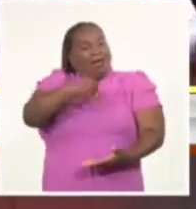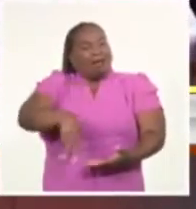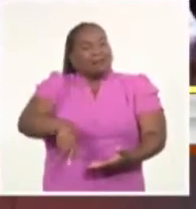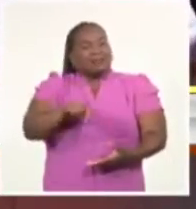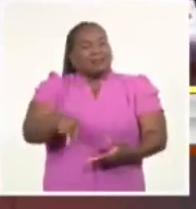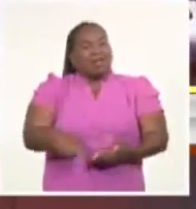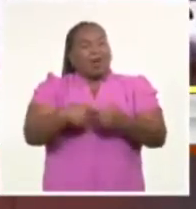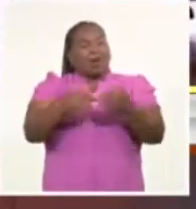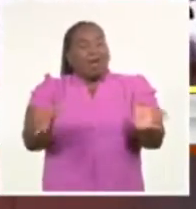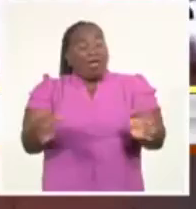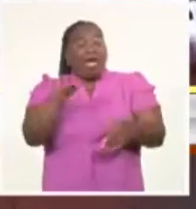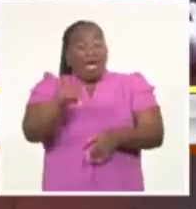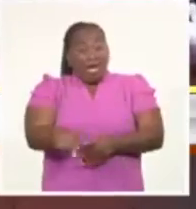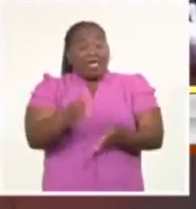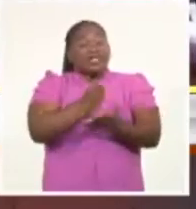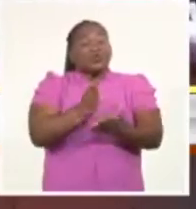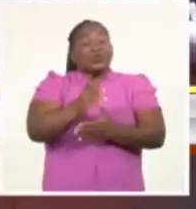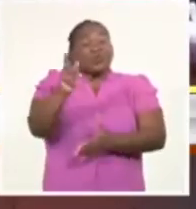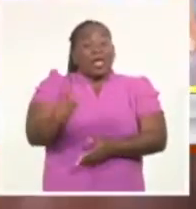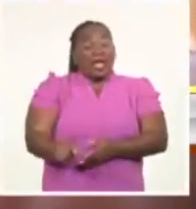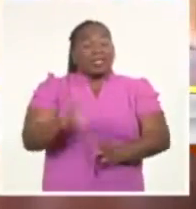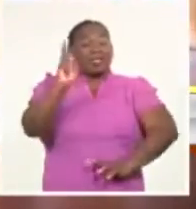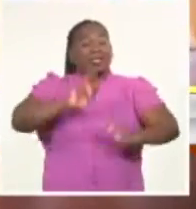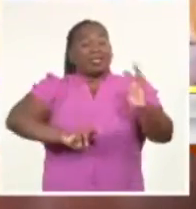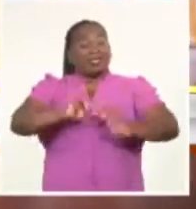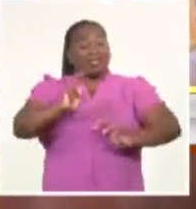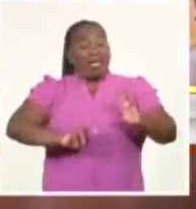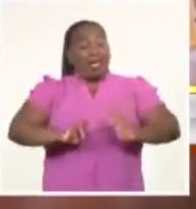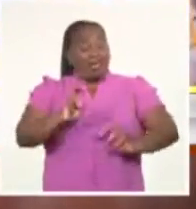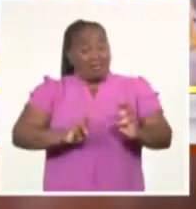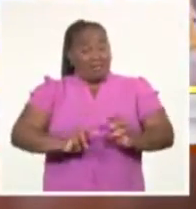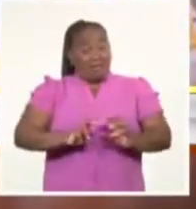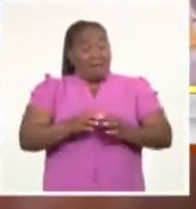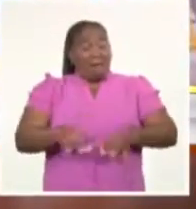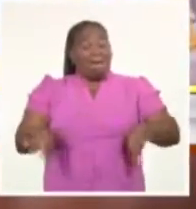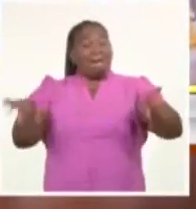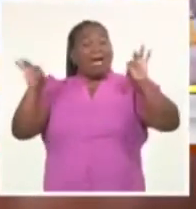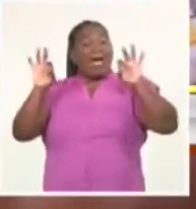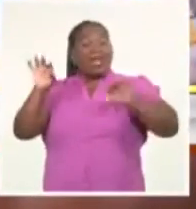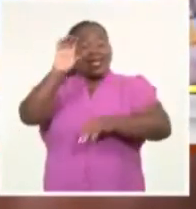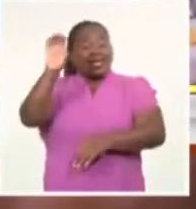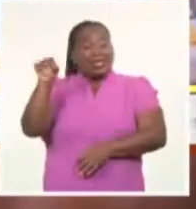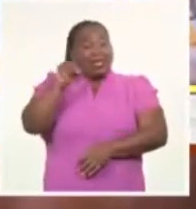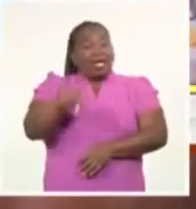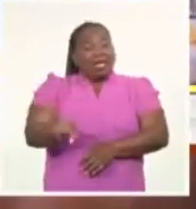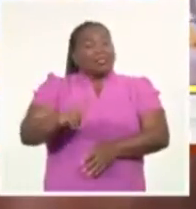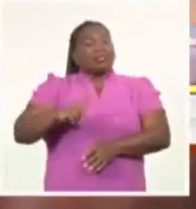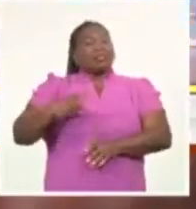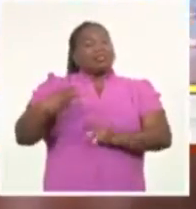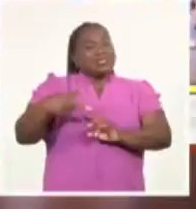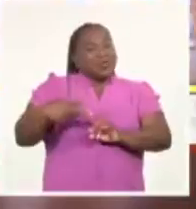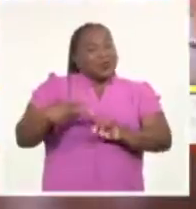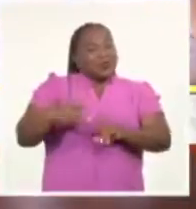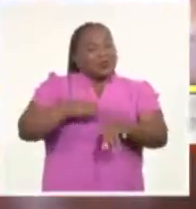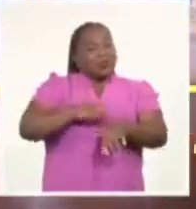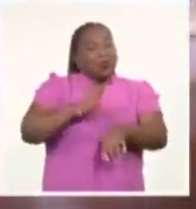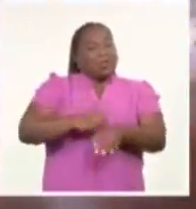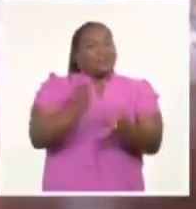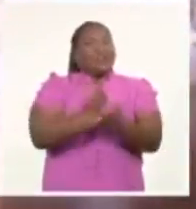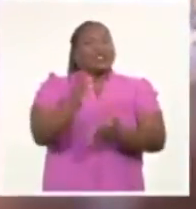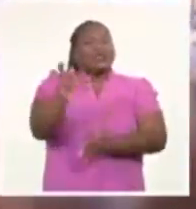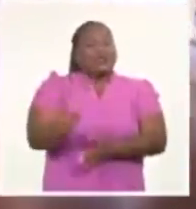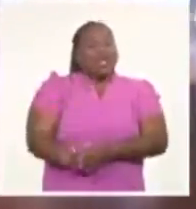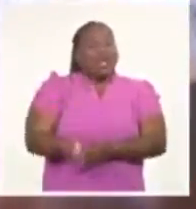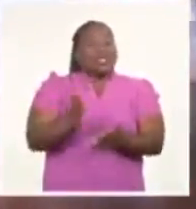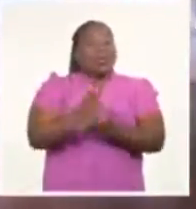los alumnos del taller vocacional de la Cátedra de Danza del Ballet Nacional, seguidos por estudiantes de la Escuela de Ballet Fernando Alonso,